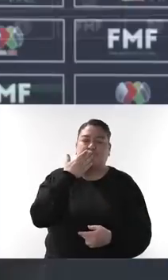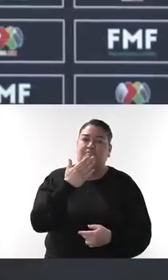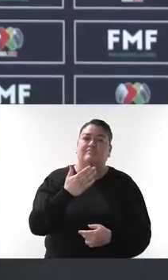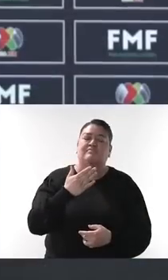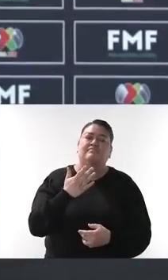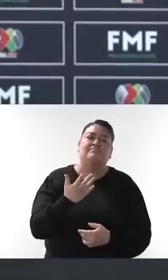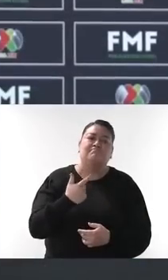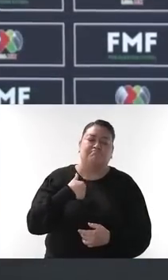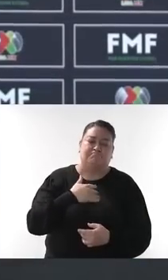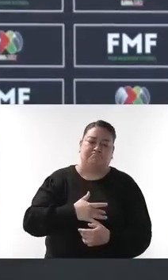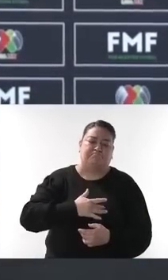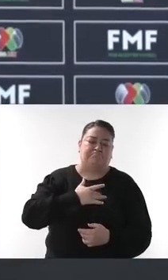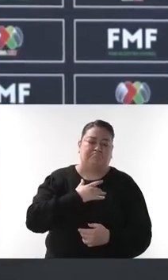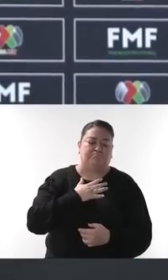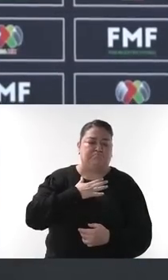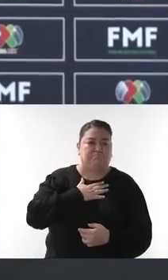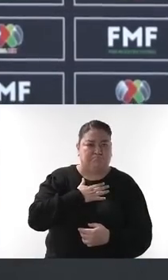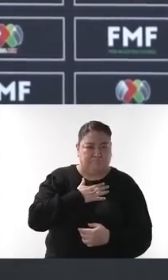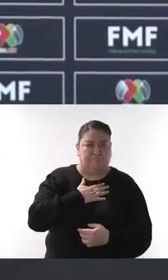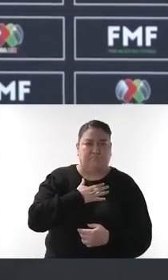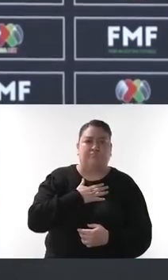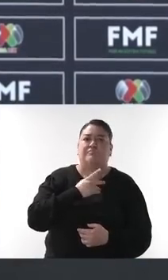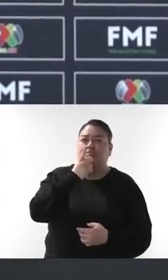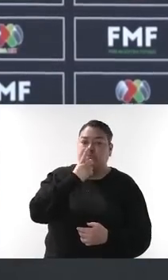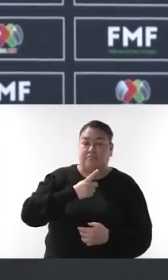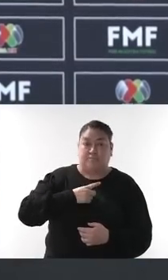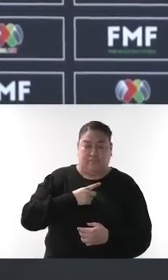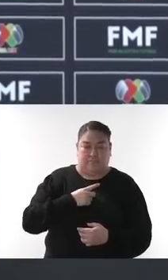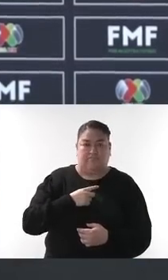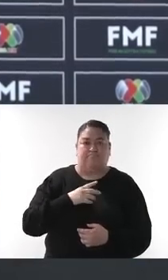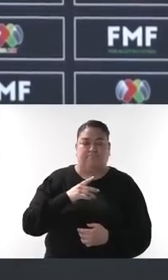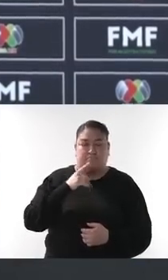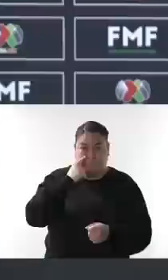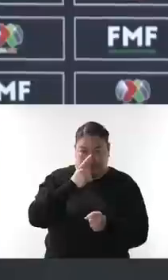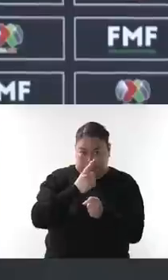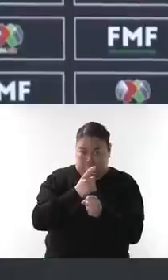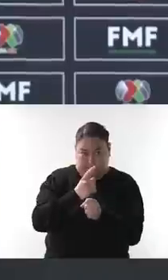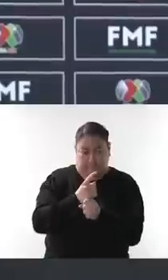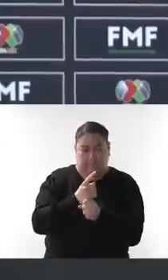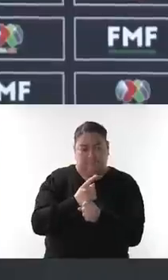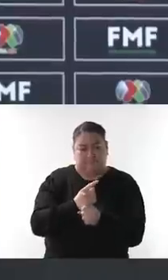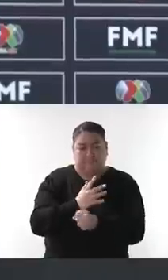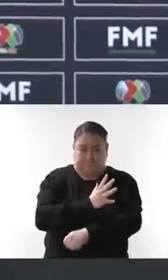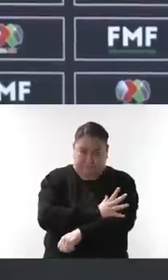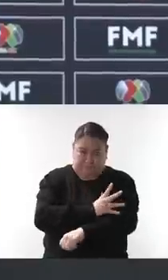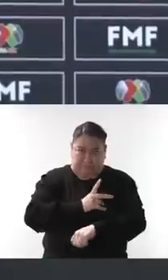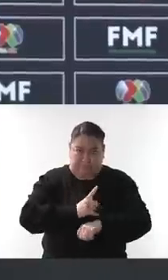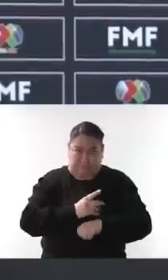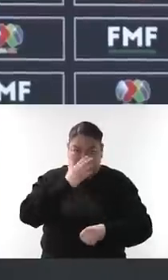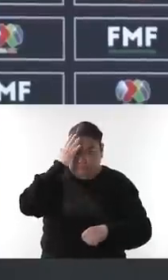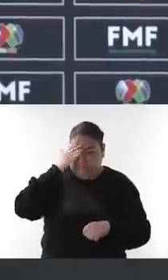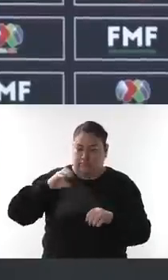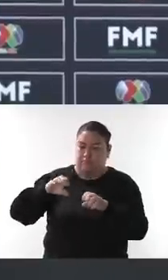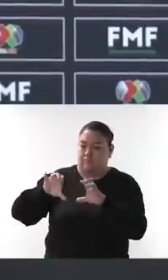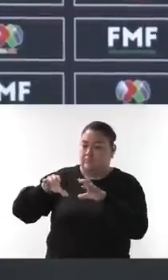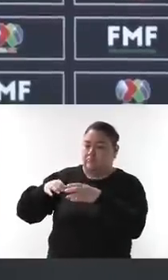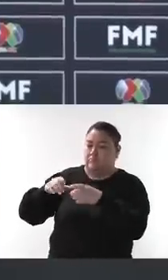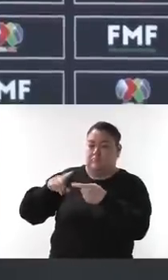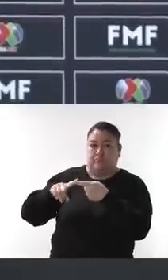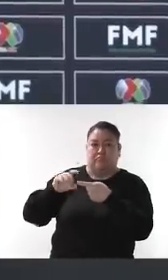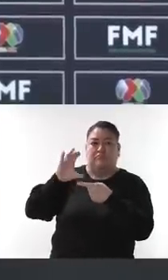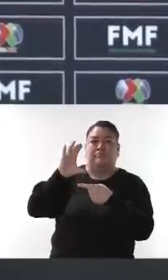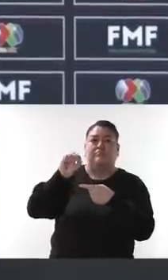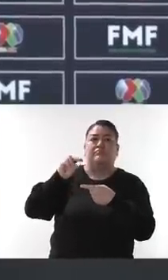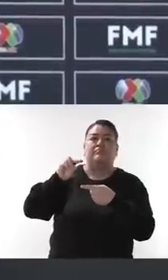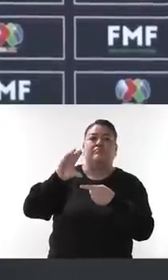lo primero es reconocer el trabajo de la CONCACAF y de la CONMEBOL